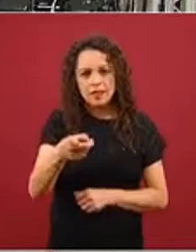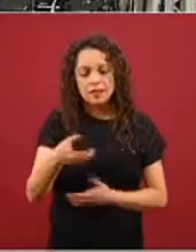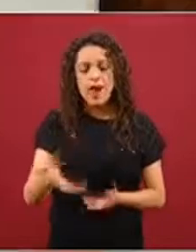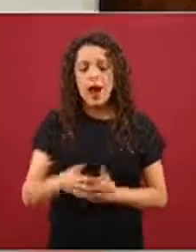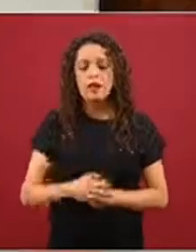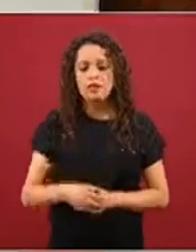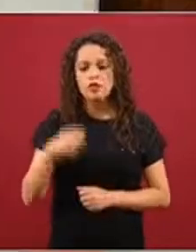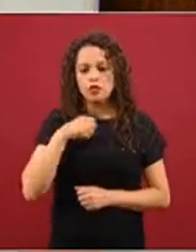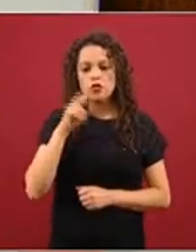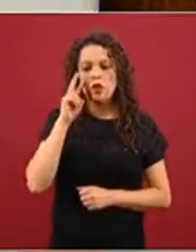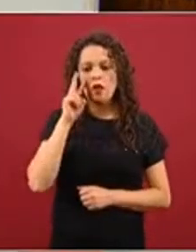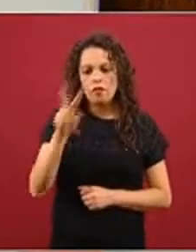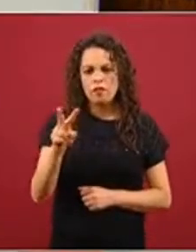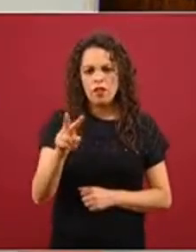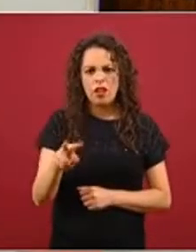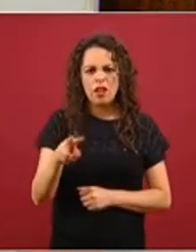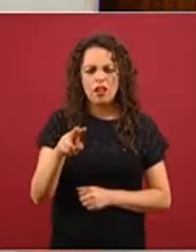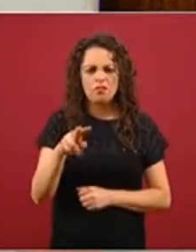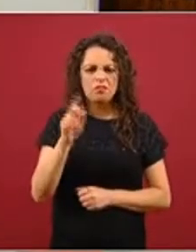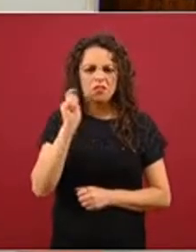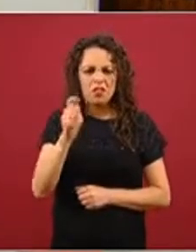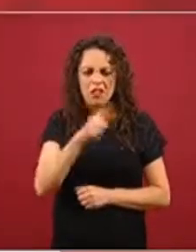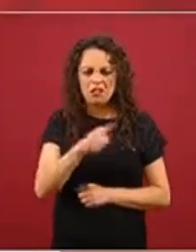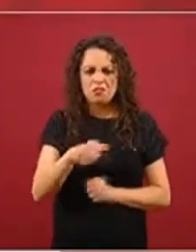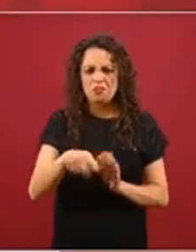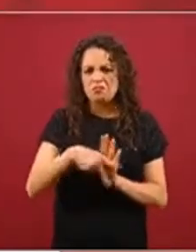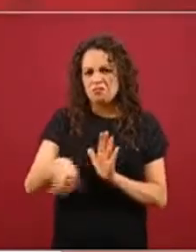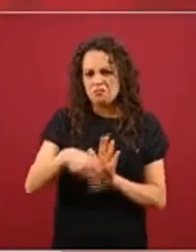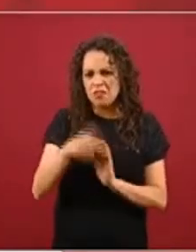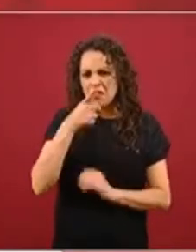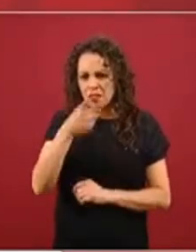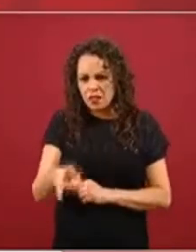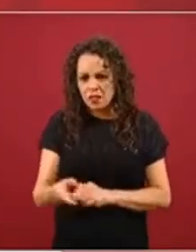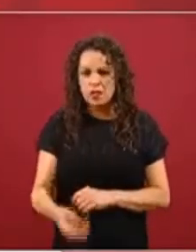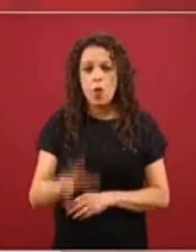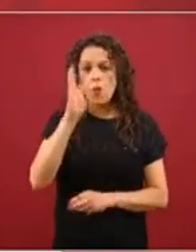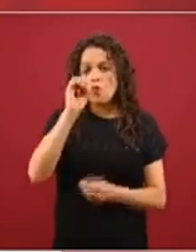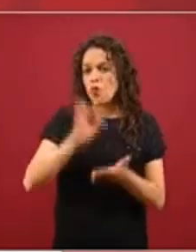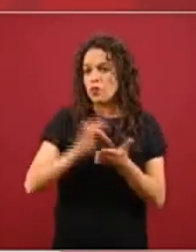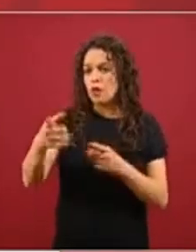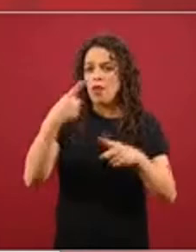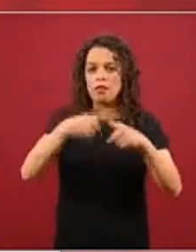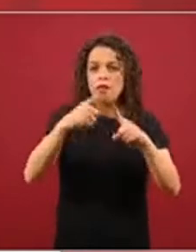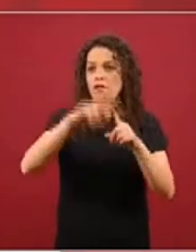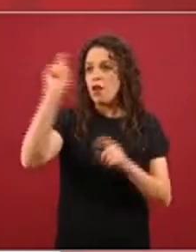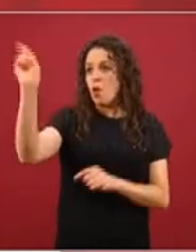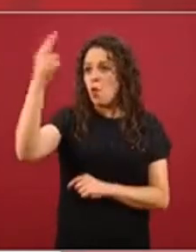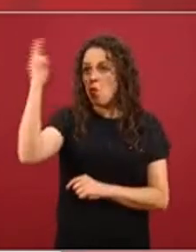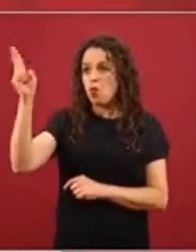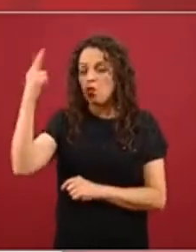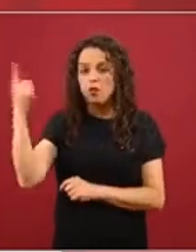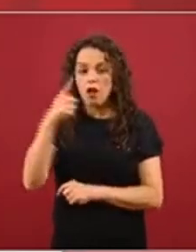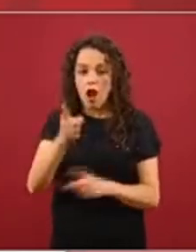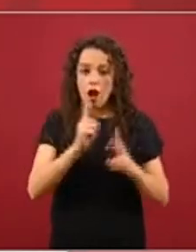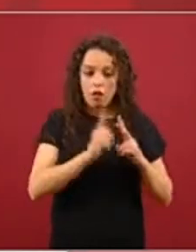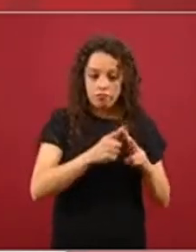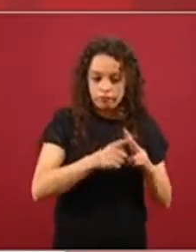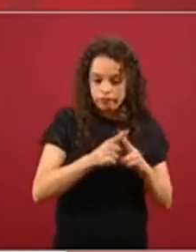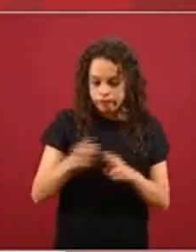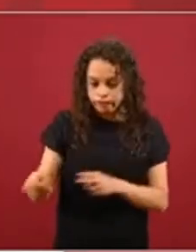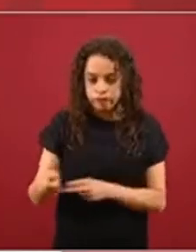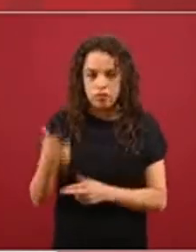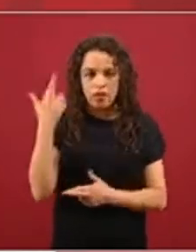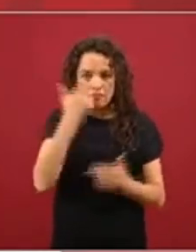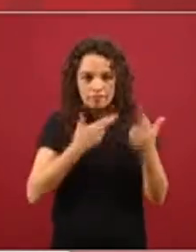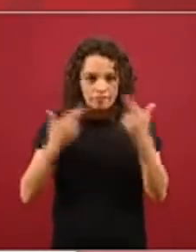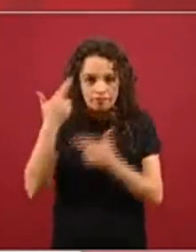no conozco el documento. Ha habido muchas estimaciones, por cierto, gracias a todas las comunidades académicas que han hecho distintos